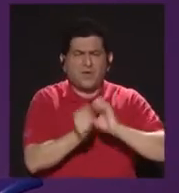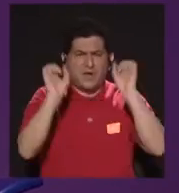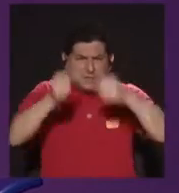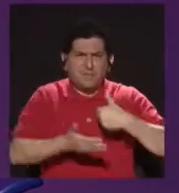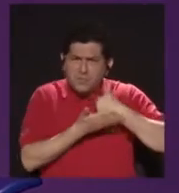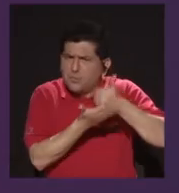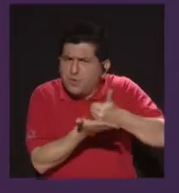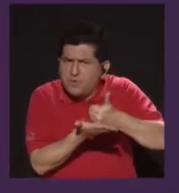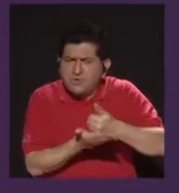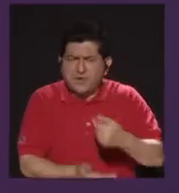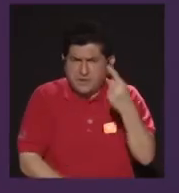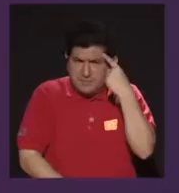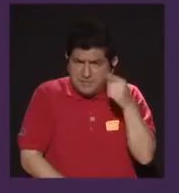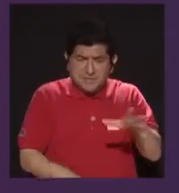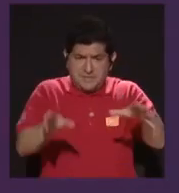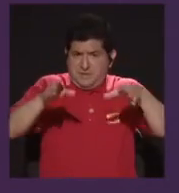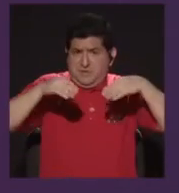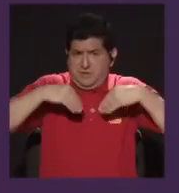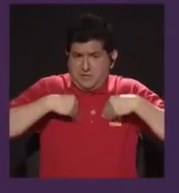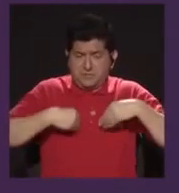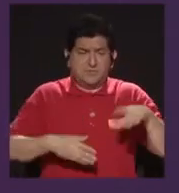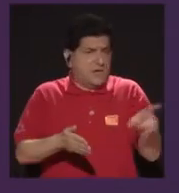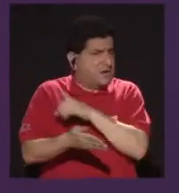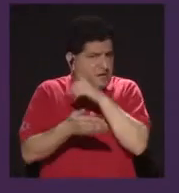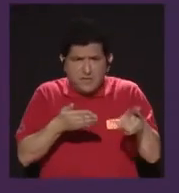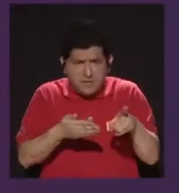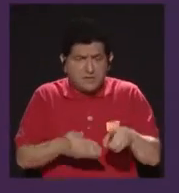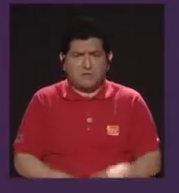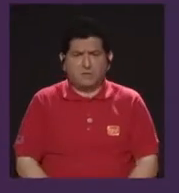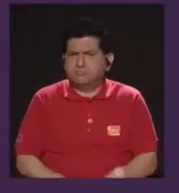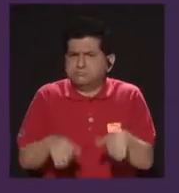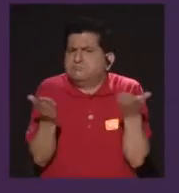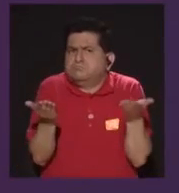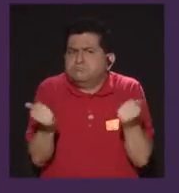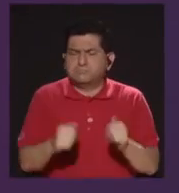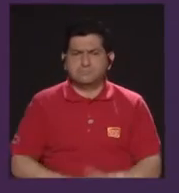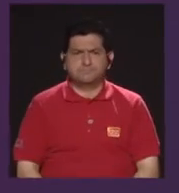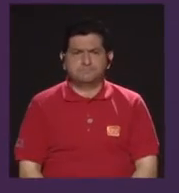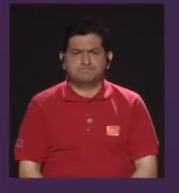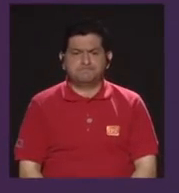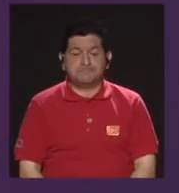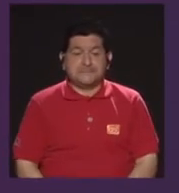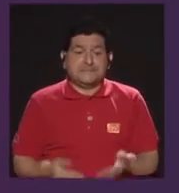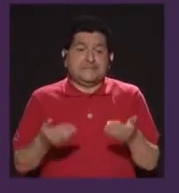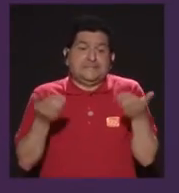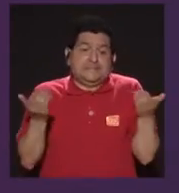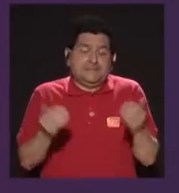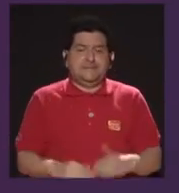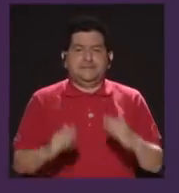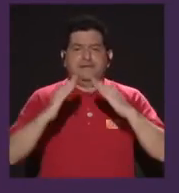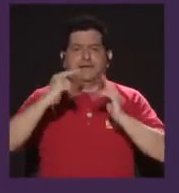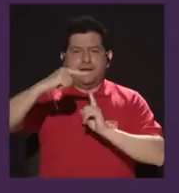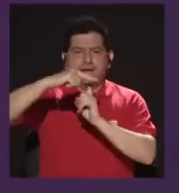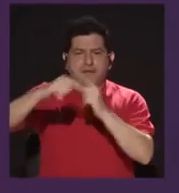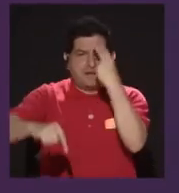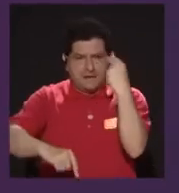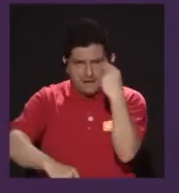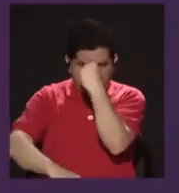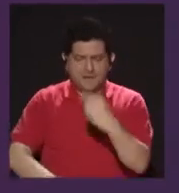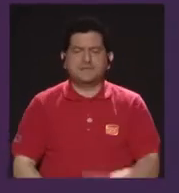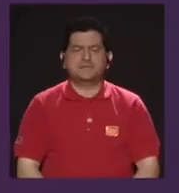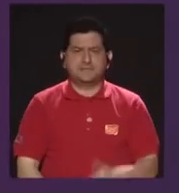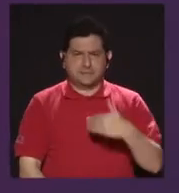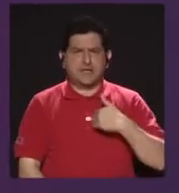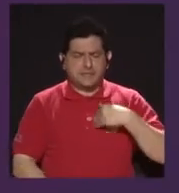para esa aceptación y esa no discriminación ya esté la iglesia católica este